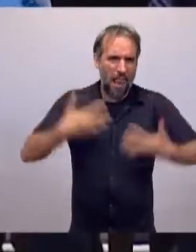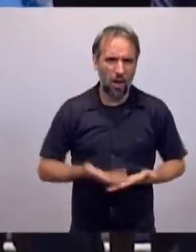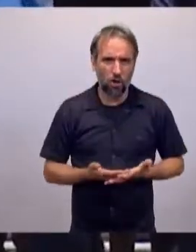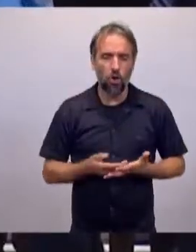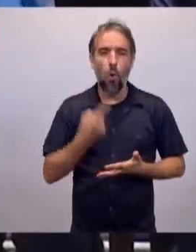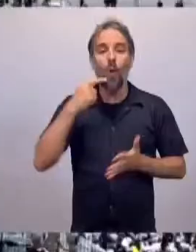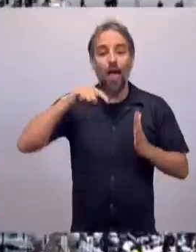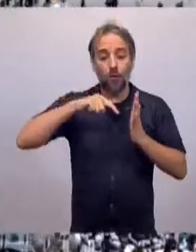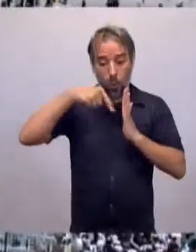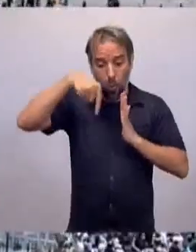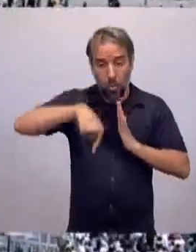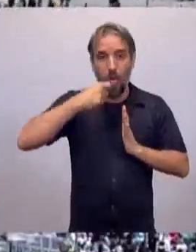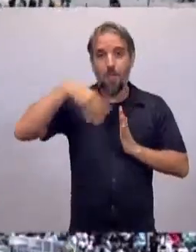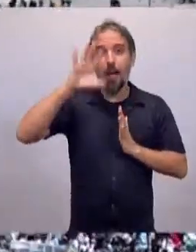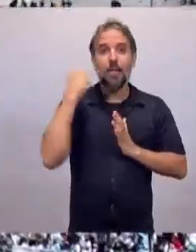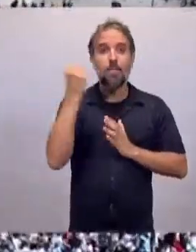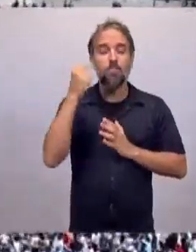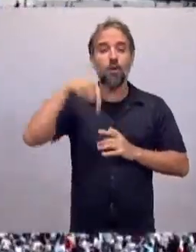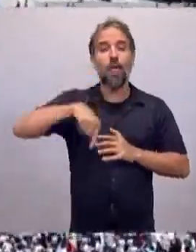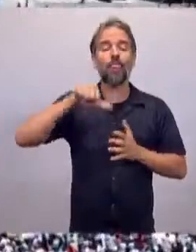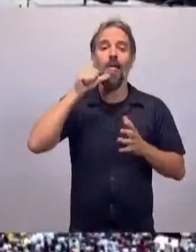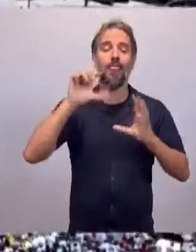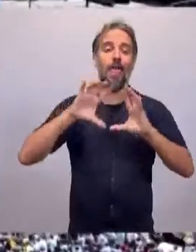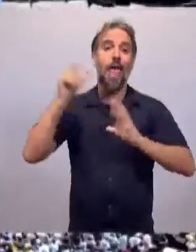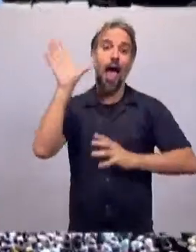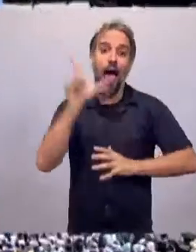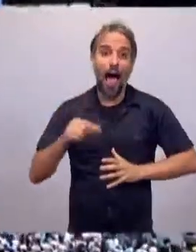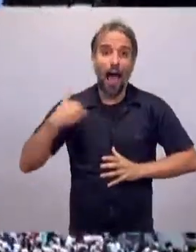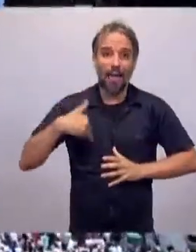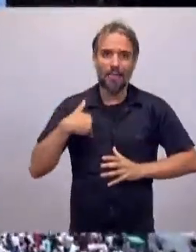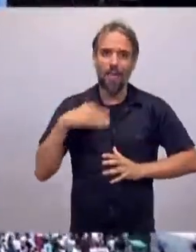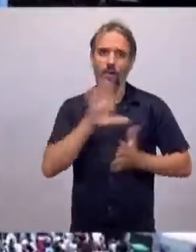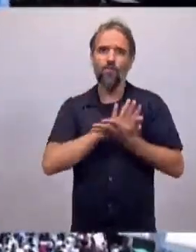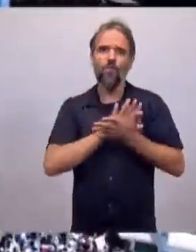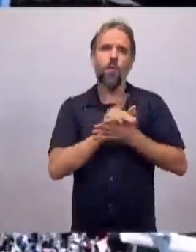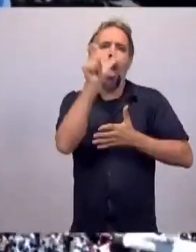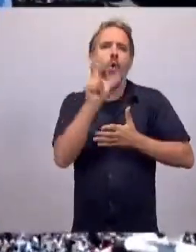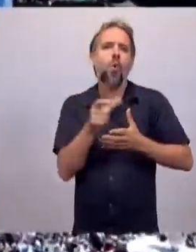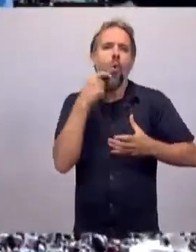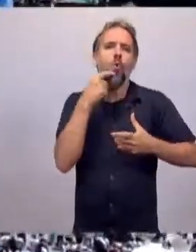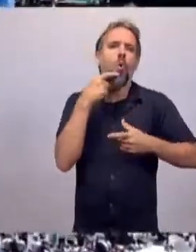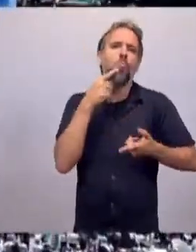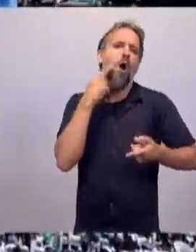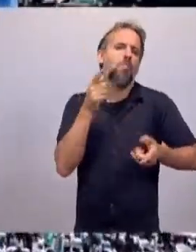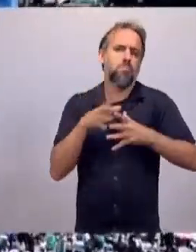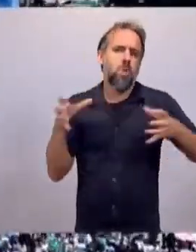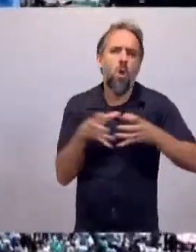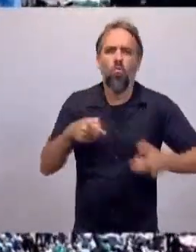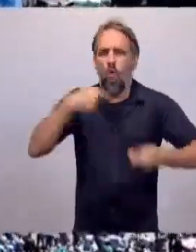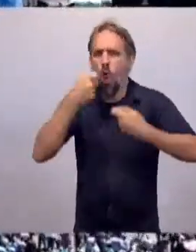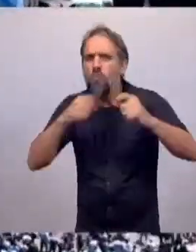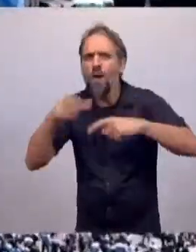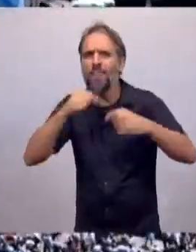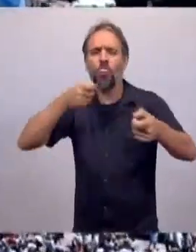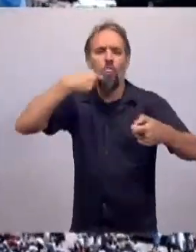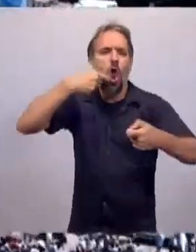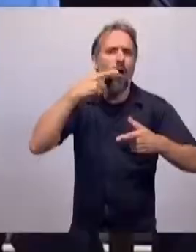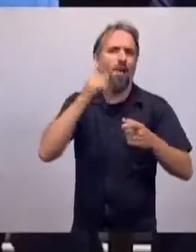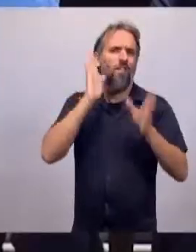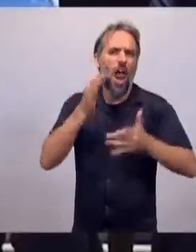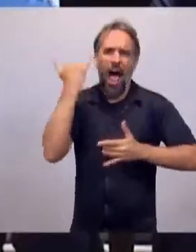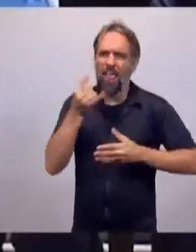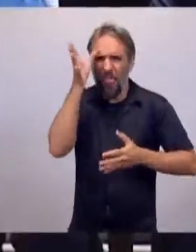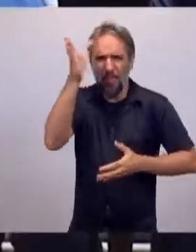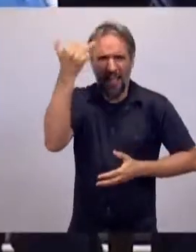de las ciudades más importantes de nuestro país ha sido secuestrada por los narcos y la violencia. Nuestras fuerzas de